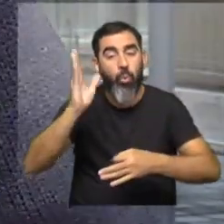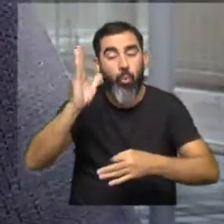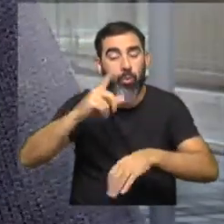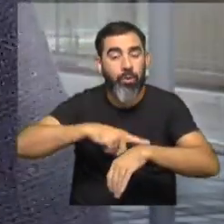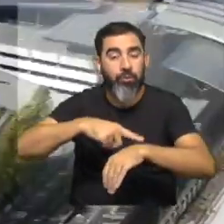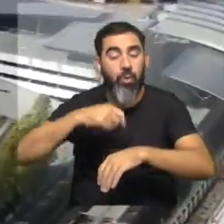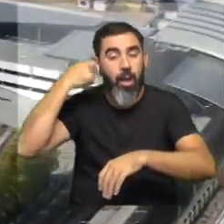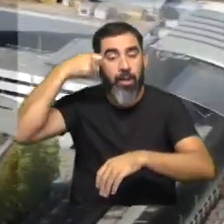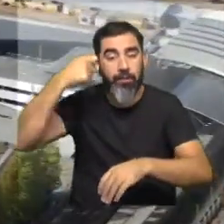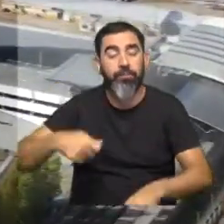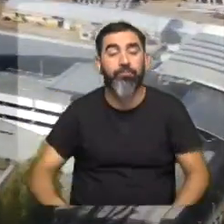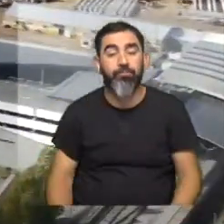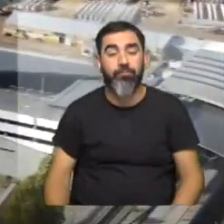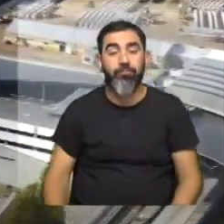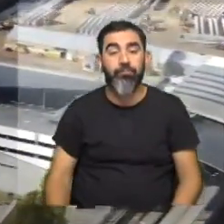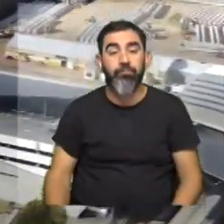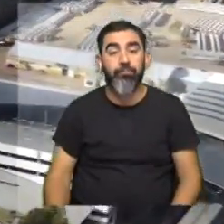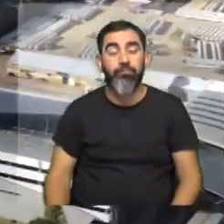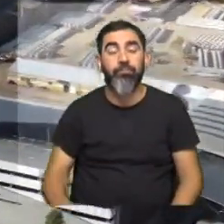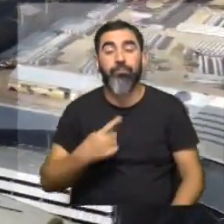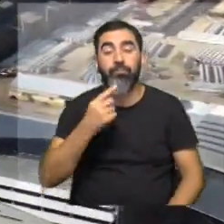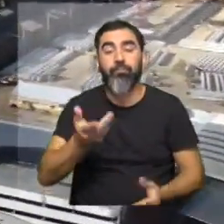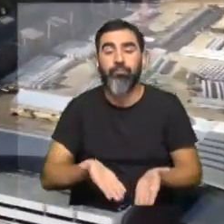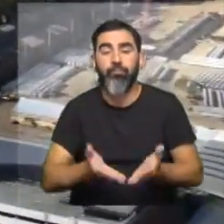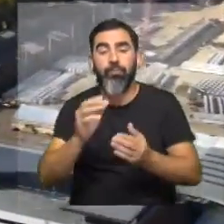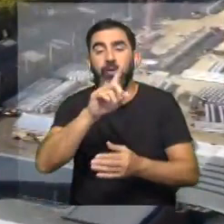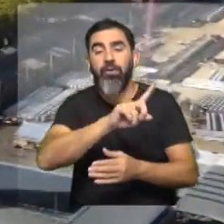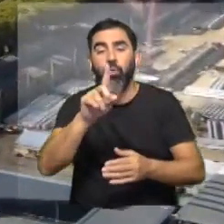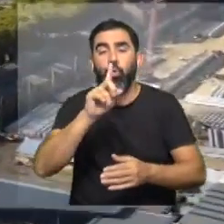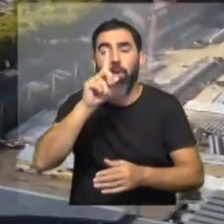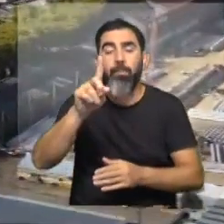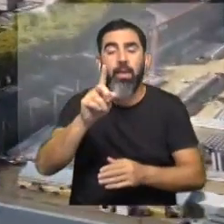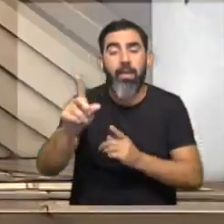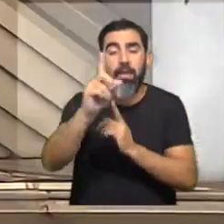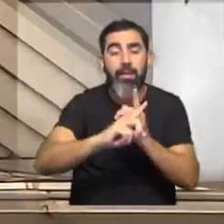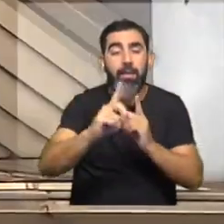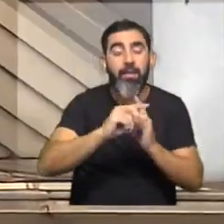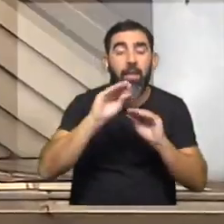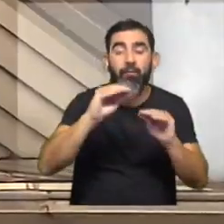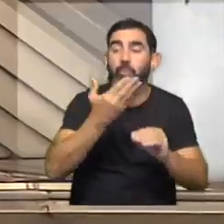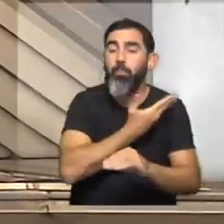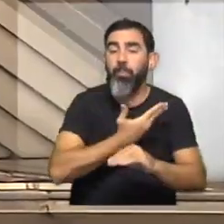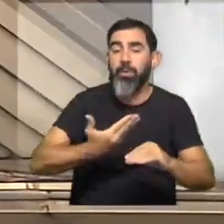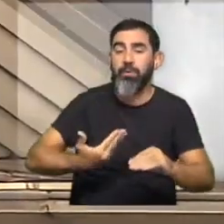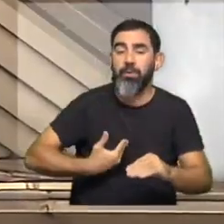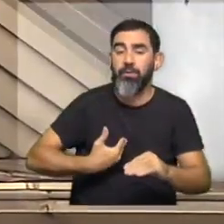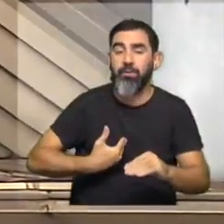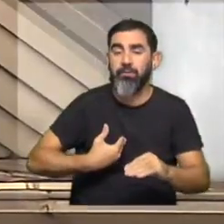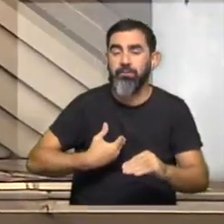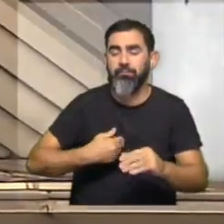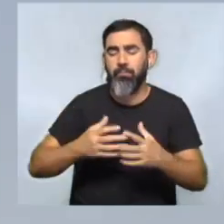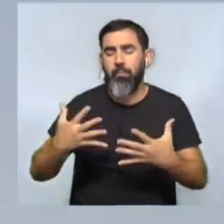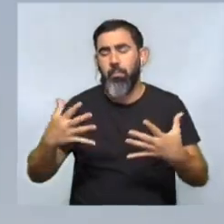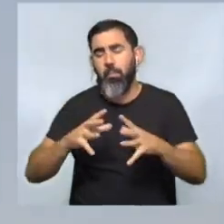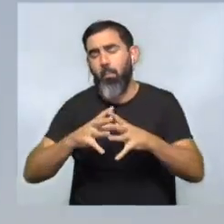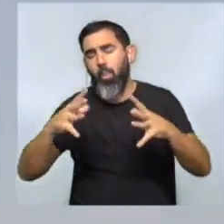plazo de Antel. Larrosa afirmó que el crecimiento de 111.000 clientes que anunció el presidente de Antel está sobredimensionado